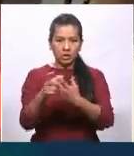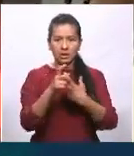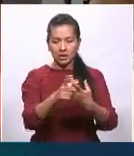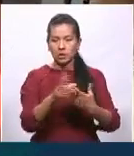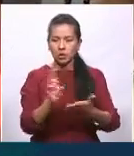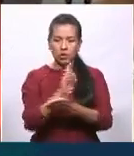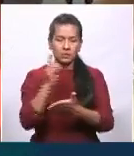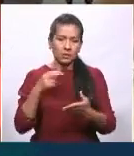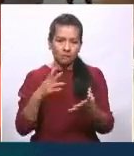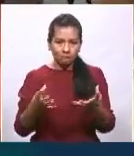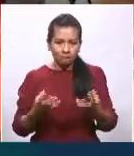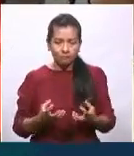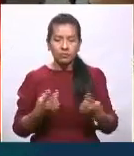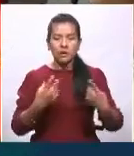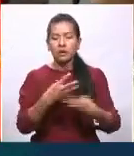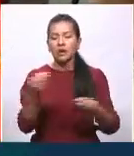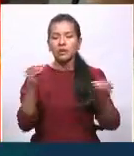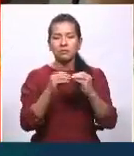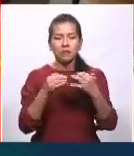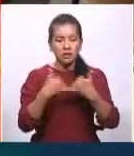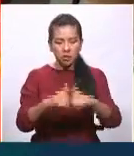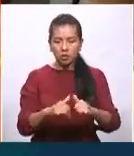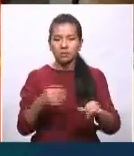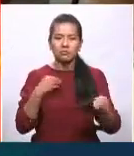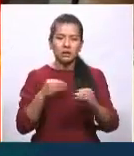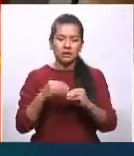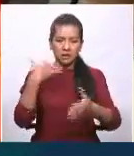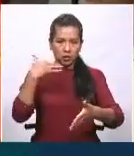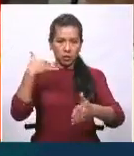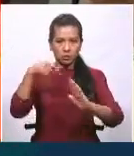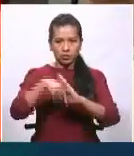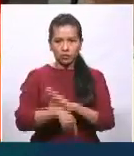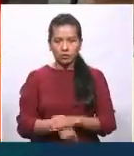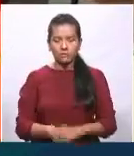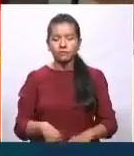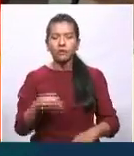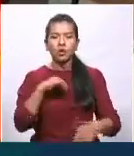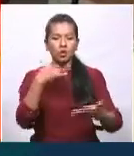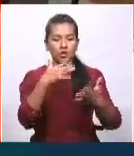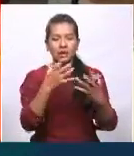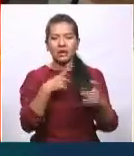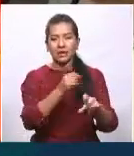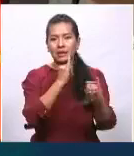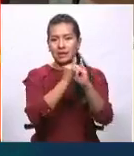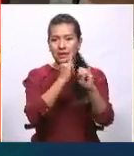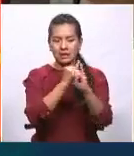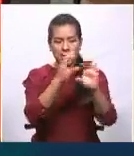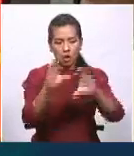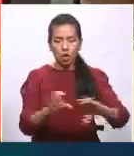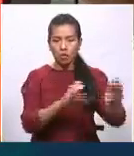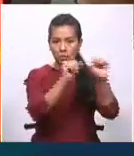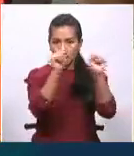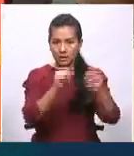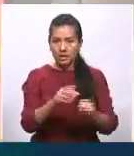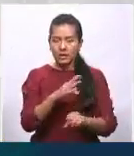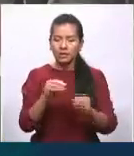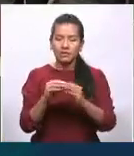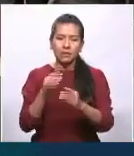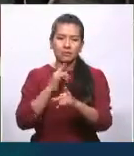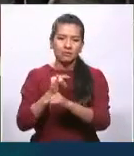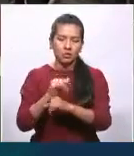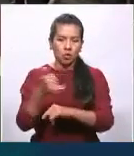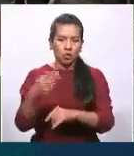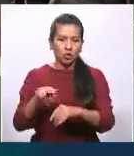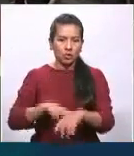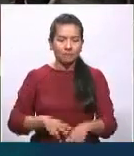universidad y continuar mis estudios superiores. Quisiera estudiar ingeniería en sistemas y también quisiera entrar a la normal.